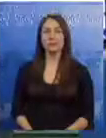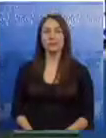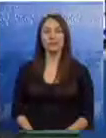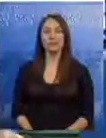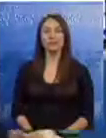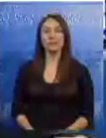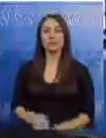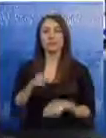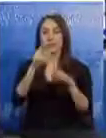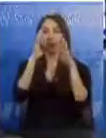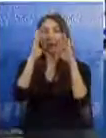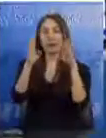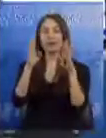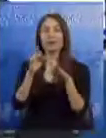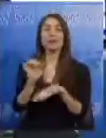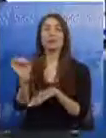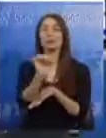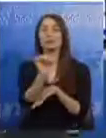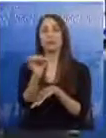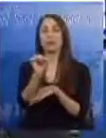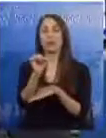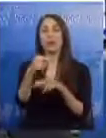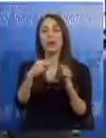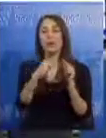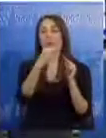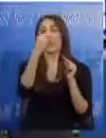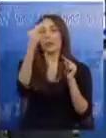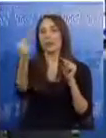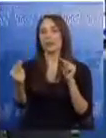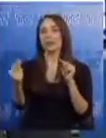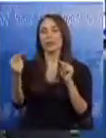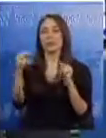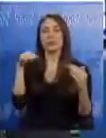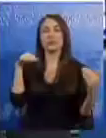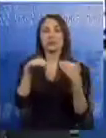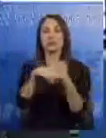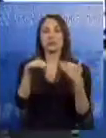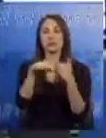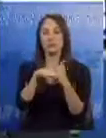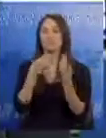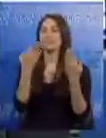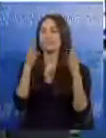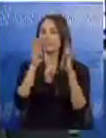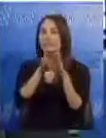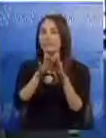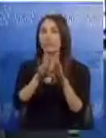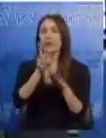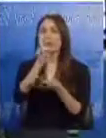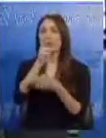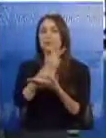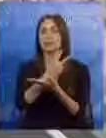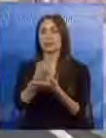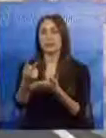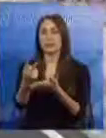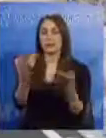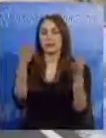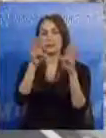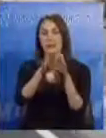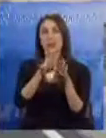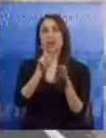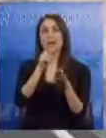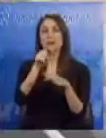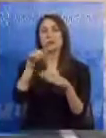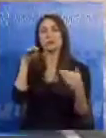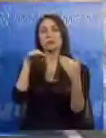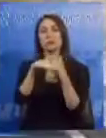Atención amigos, que la circulación vehicular por el puente antiguo sobre el río Chiche permanecerá restringida durante 2 semanas. Esta es una de las rutas